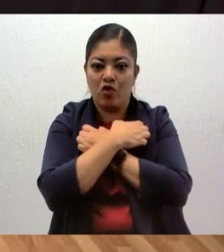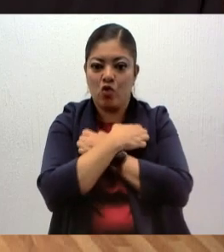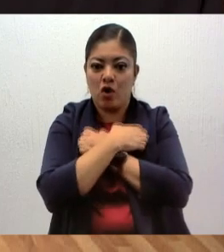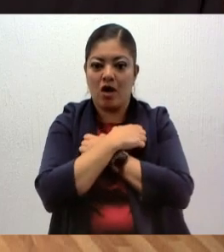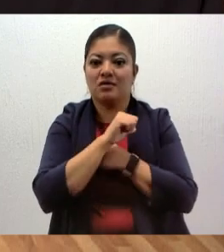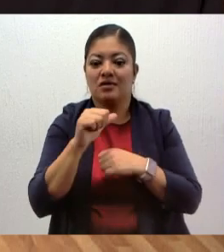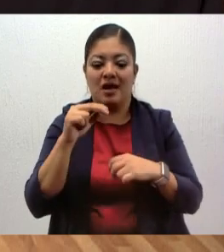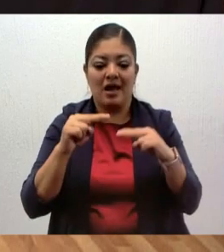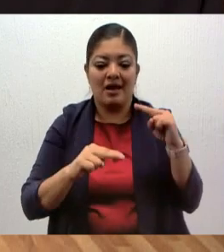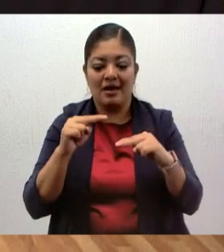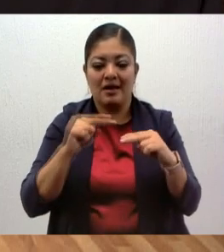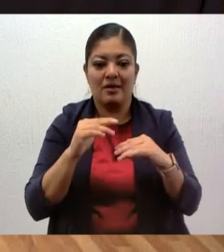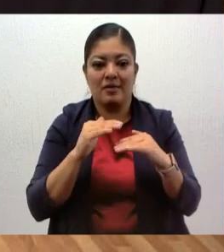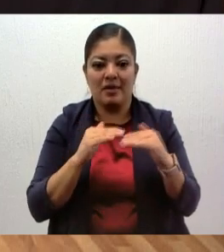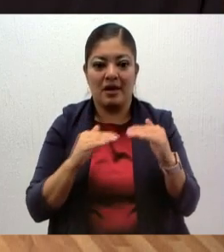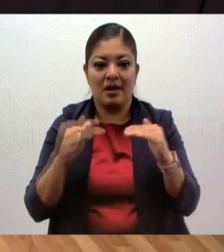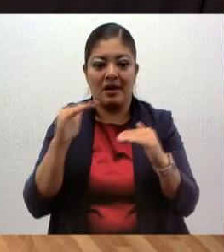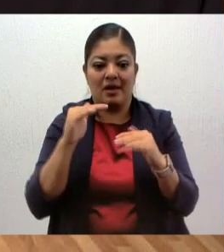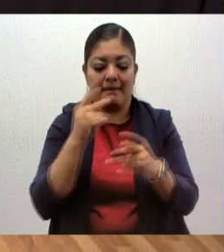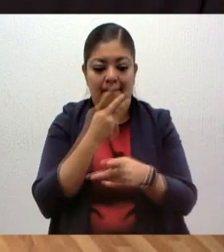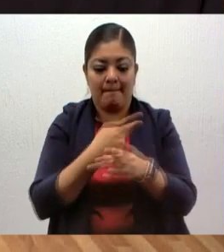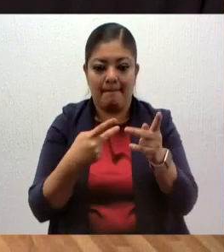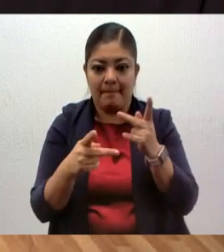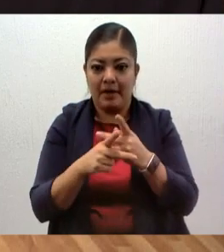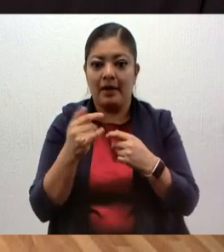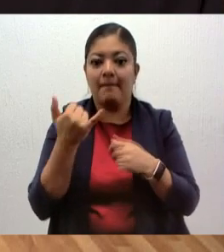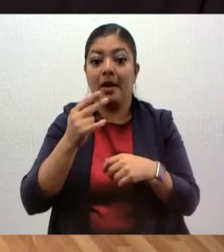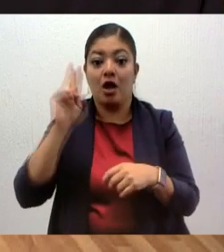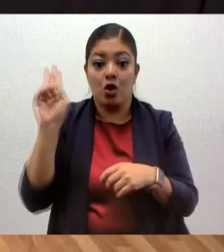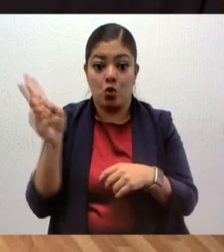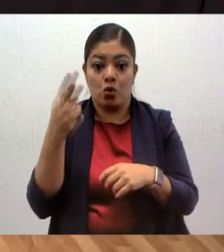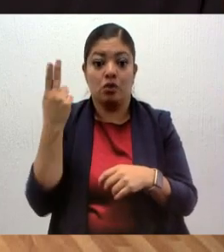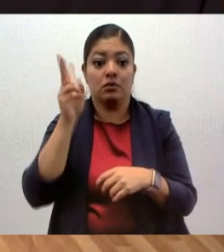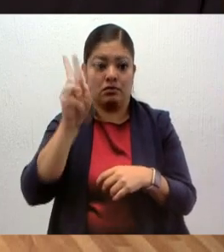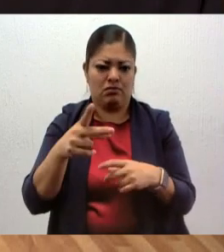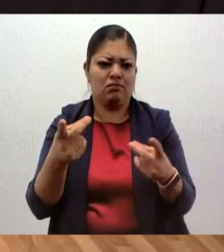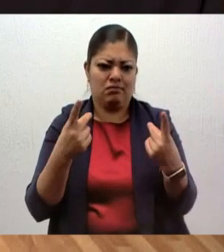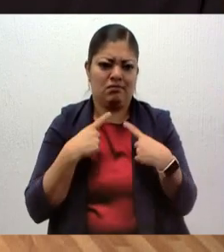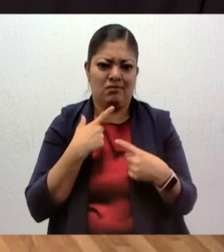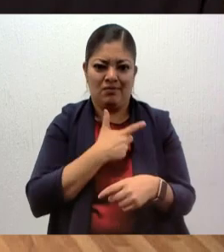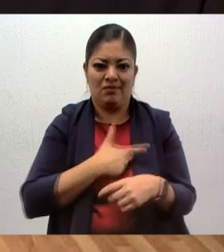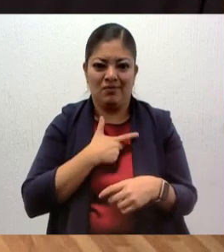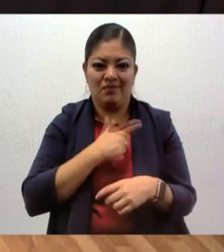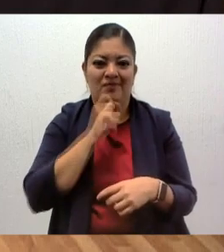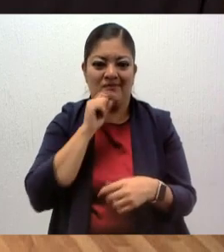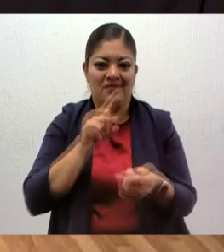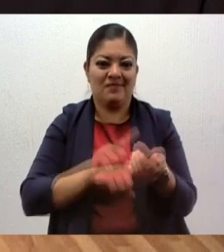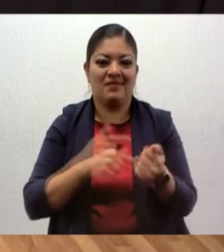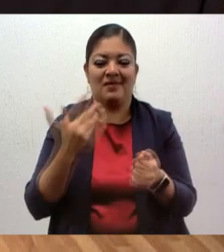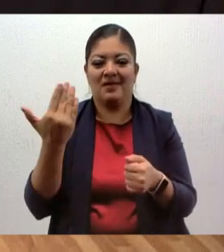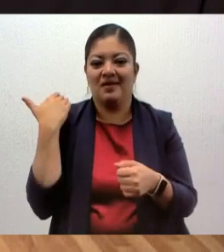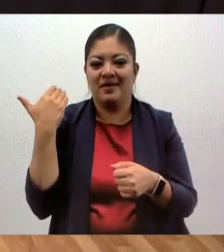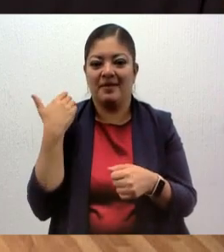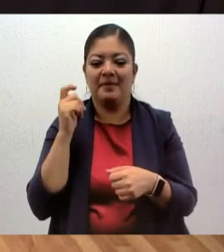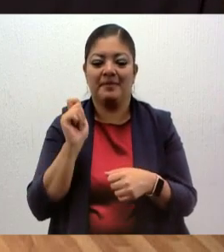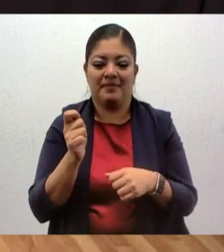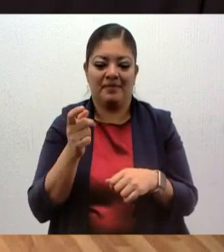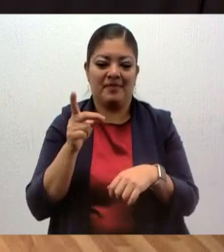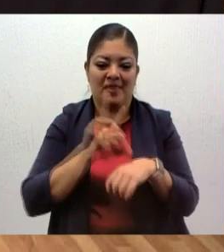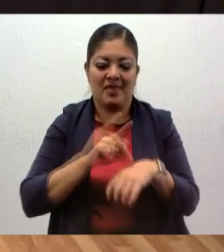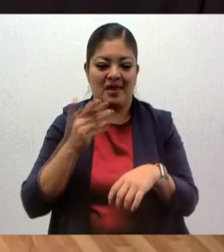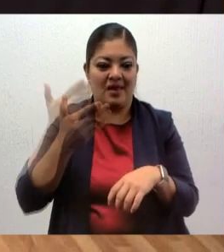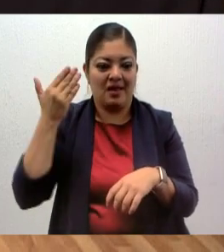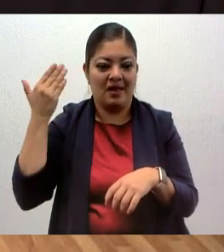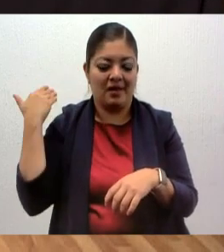Superior y Superior y nos da gusto como ustedes lo dieron a conocer en los días pasados que El